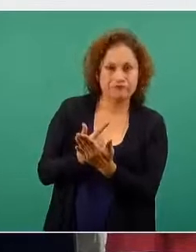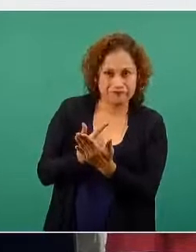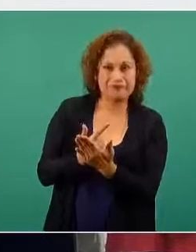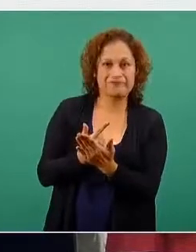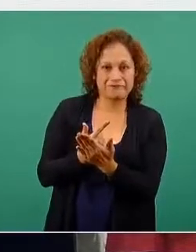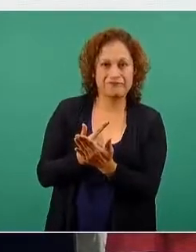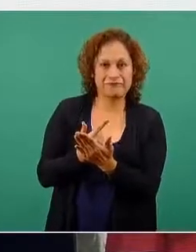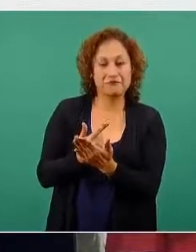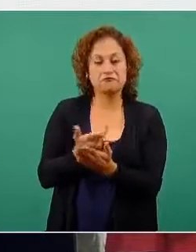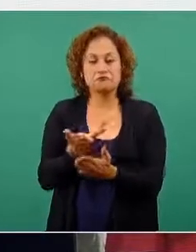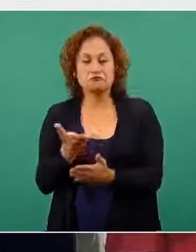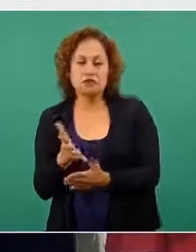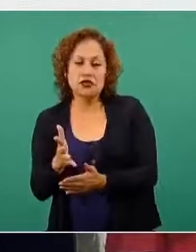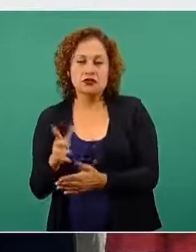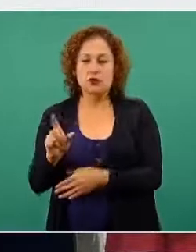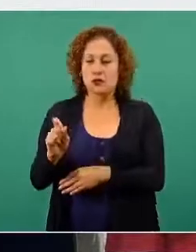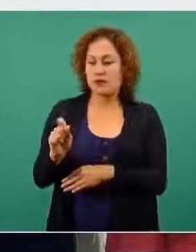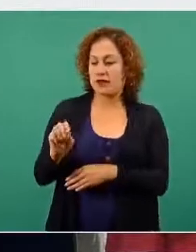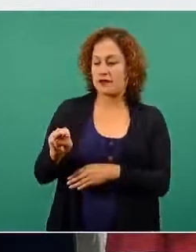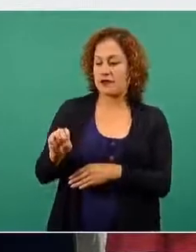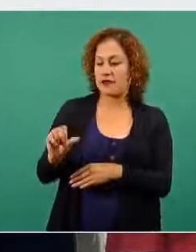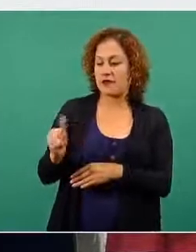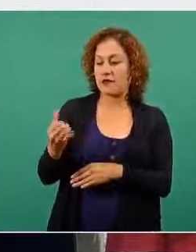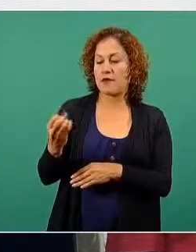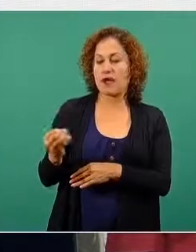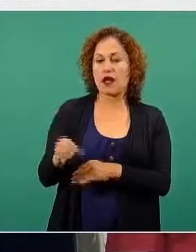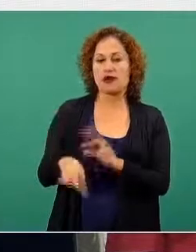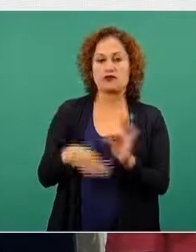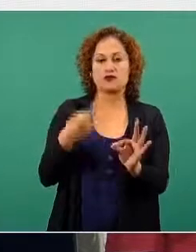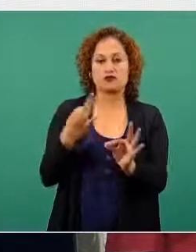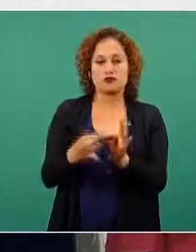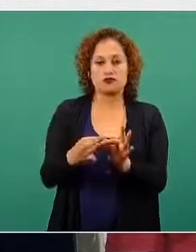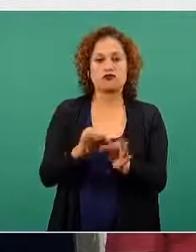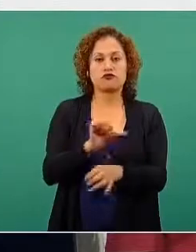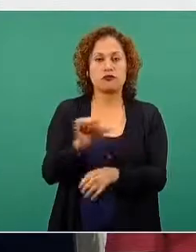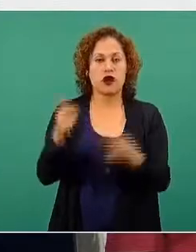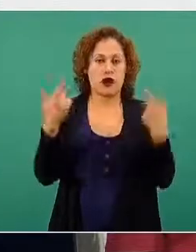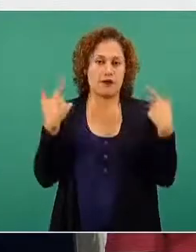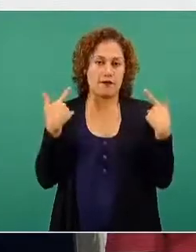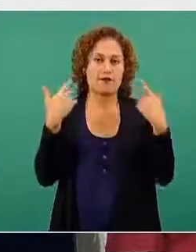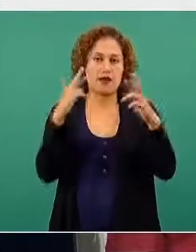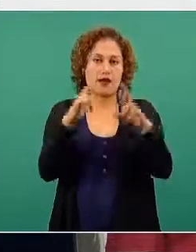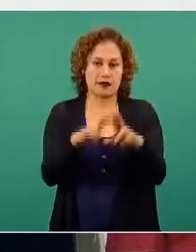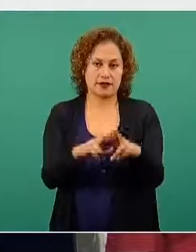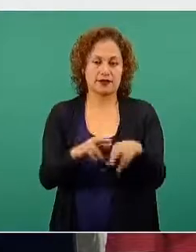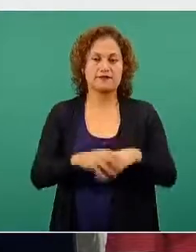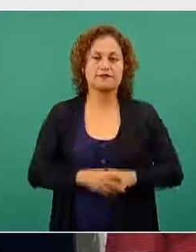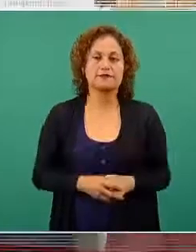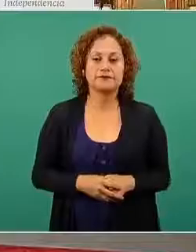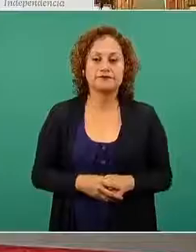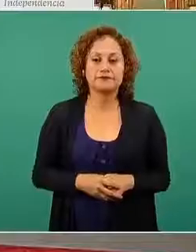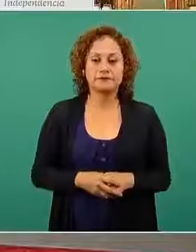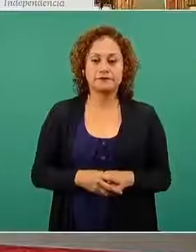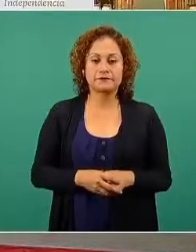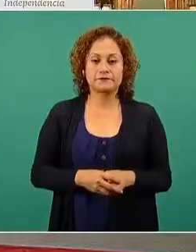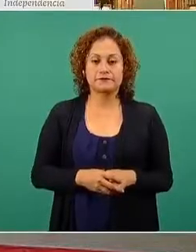del 20 de mayo habremos terminado de vacunar a estas personas que trabajan en la educación. La siguiente.